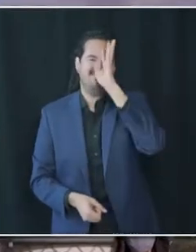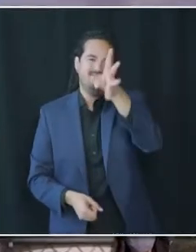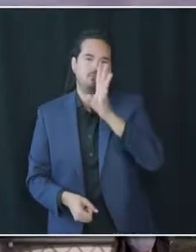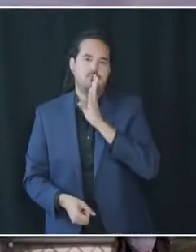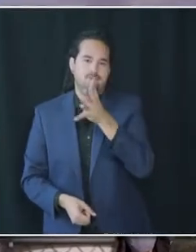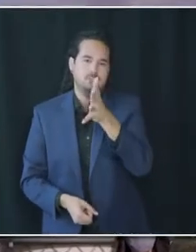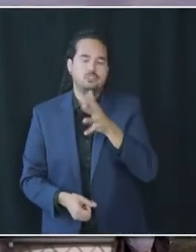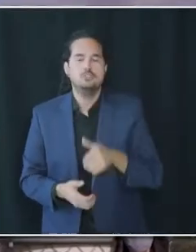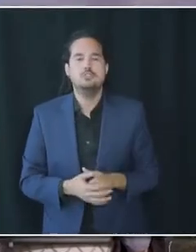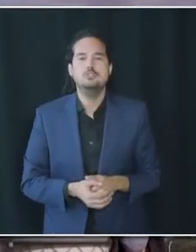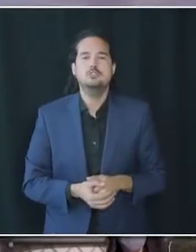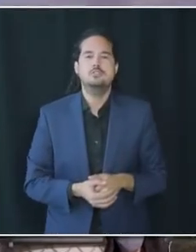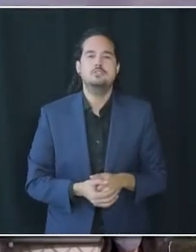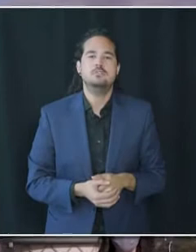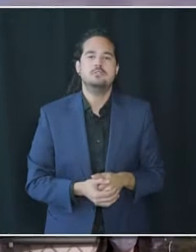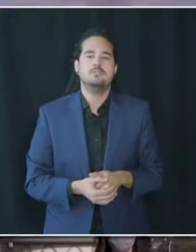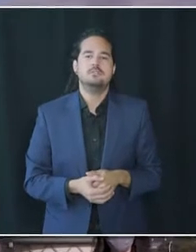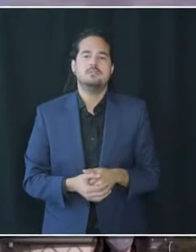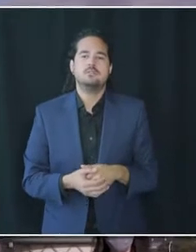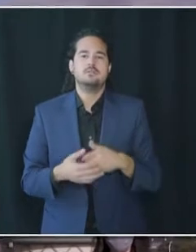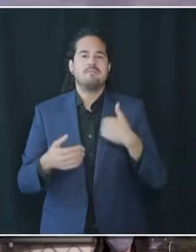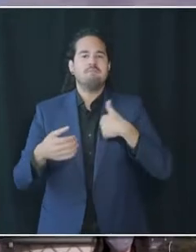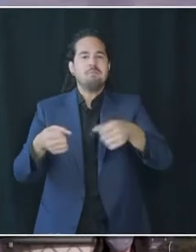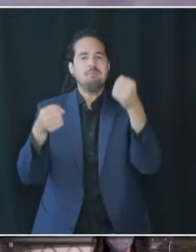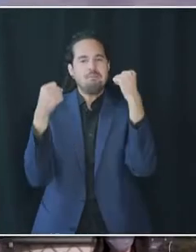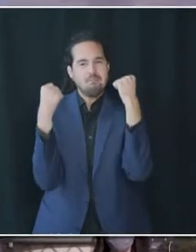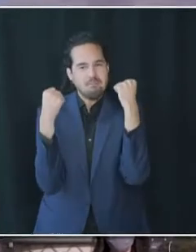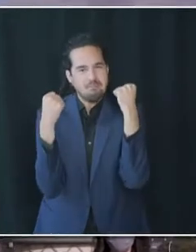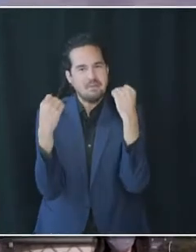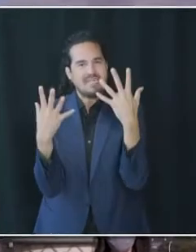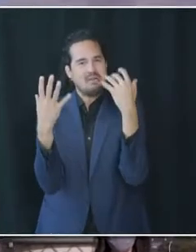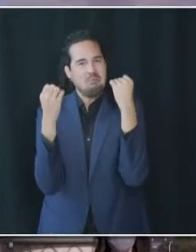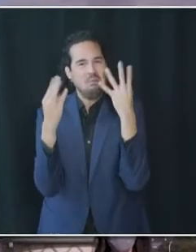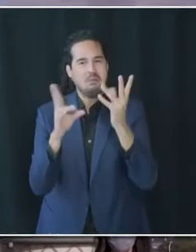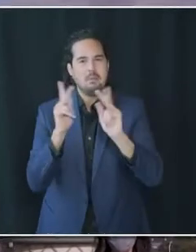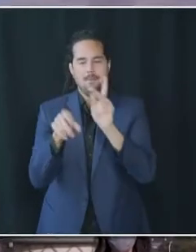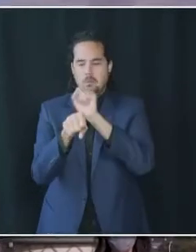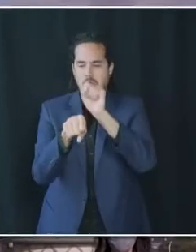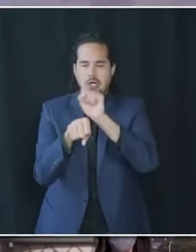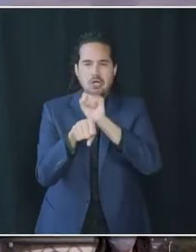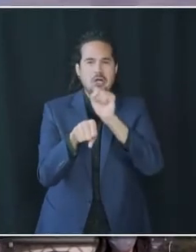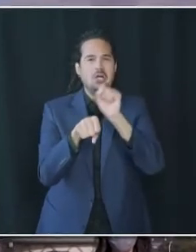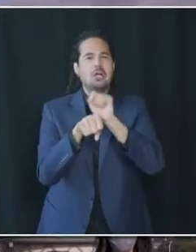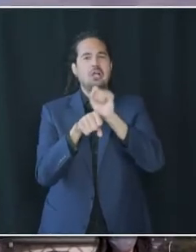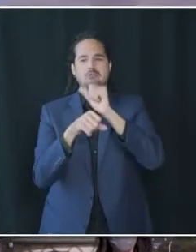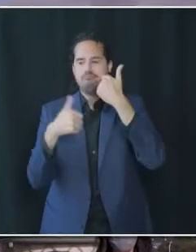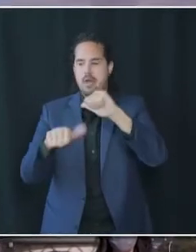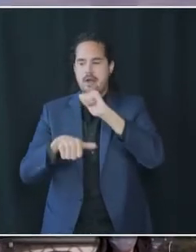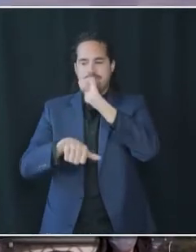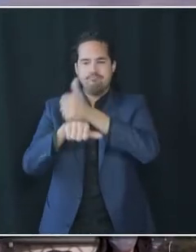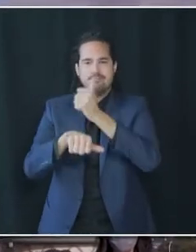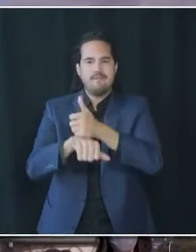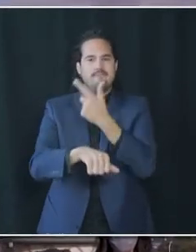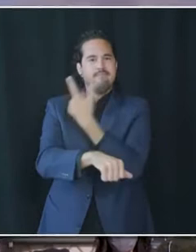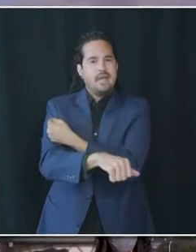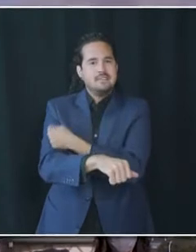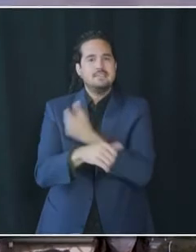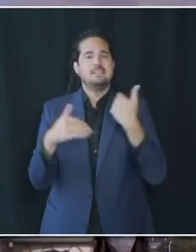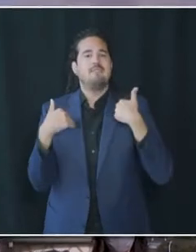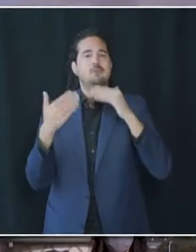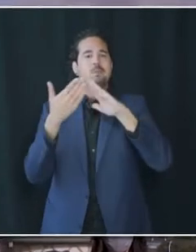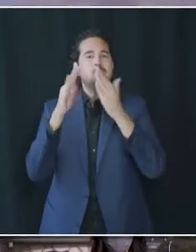docenas de individuos que trabajan en la administración de vacunas tenemos un comité consultorio comunitario